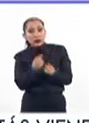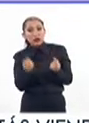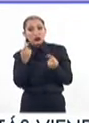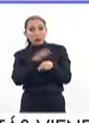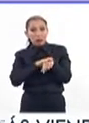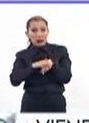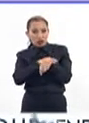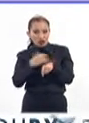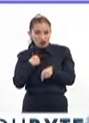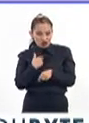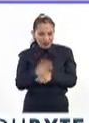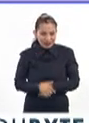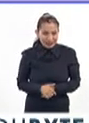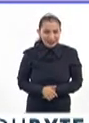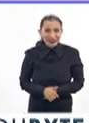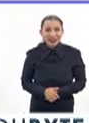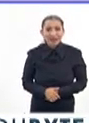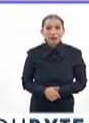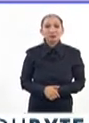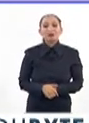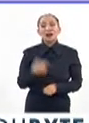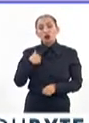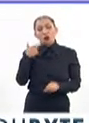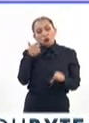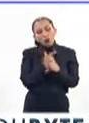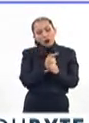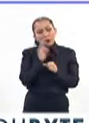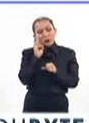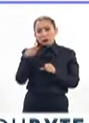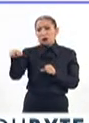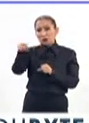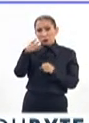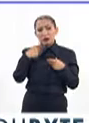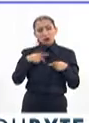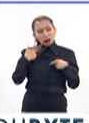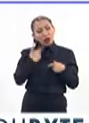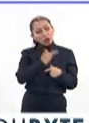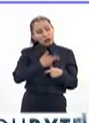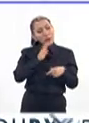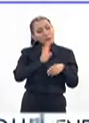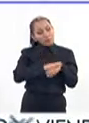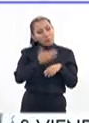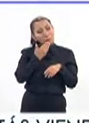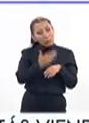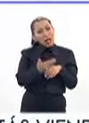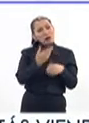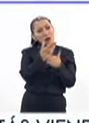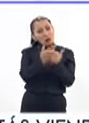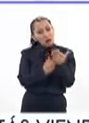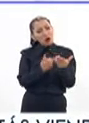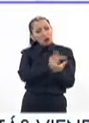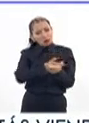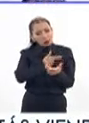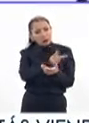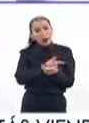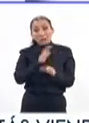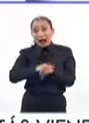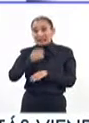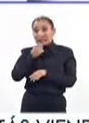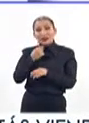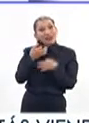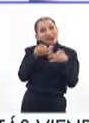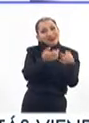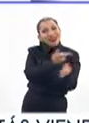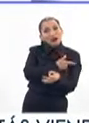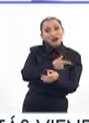calvo. y la verdad es que lo que he encontrado es que la gente se relaciona bien con el personaje gráficamente, sobre todo niños, ¿no? Entonces